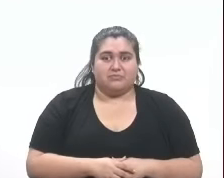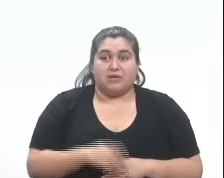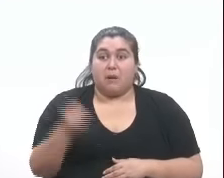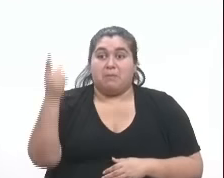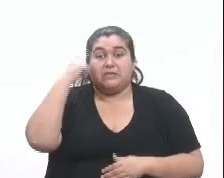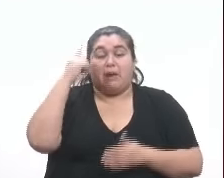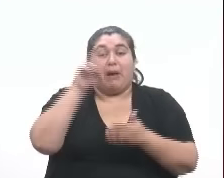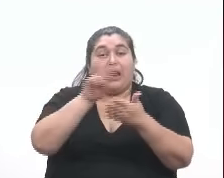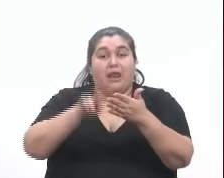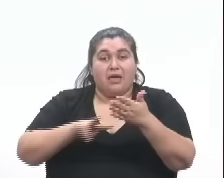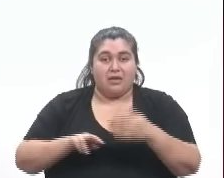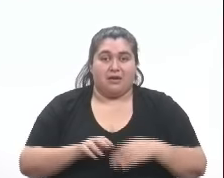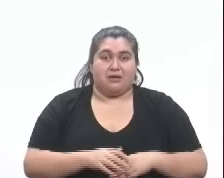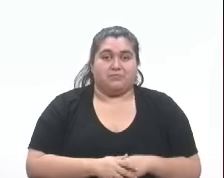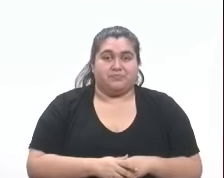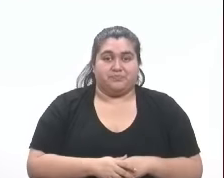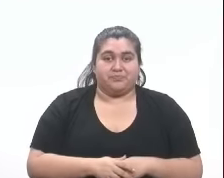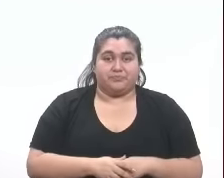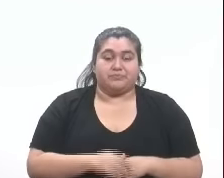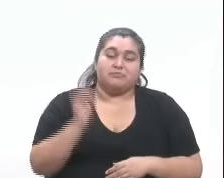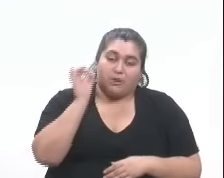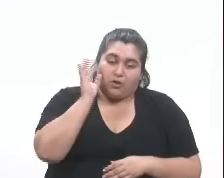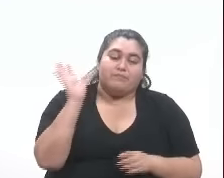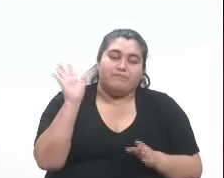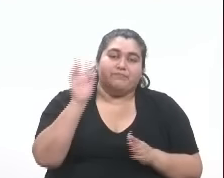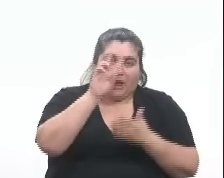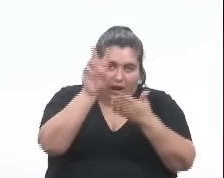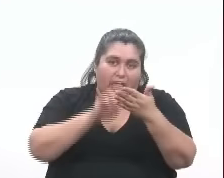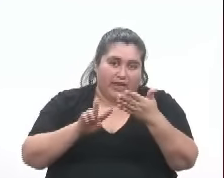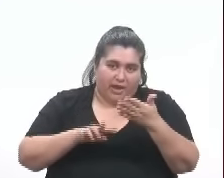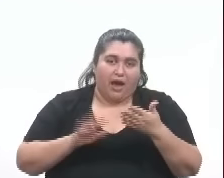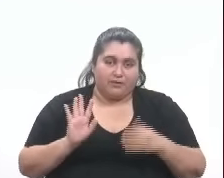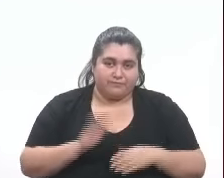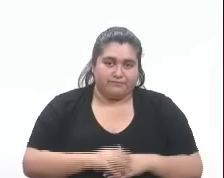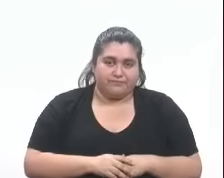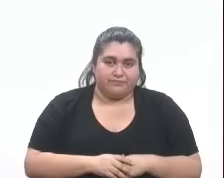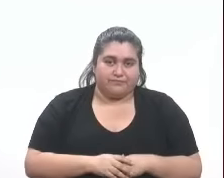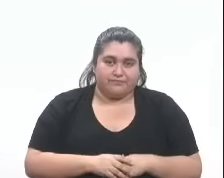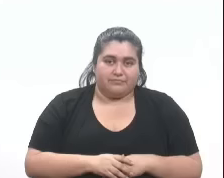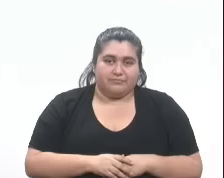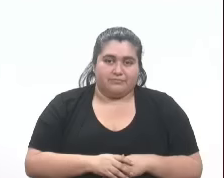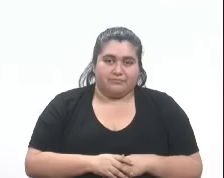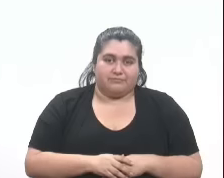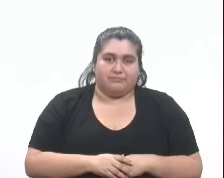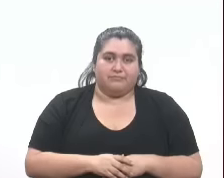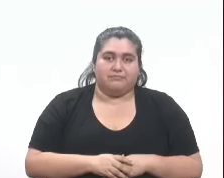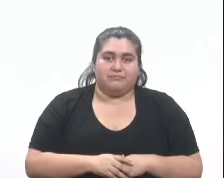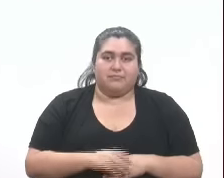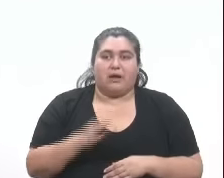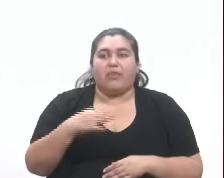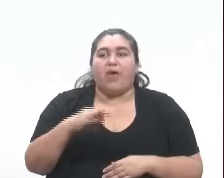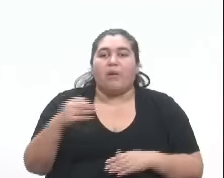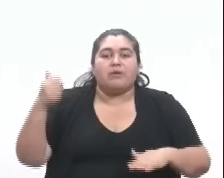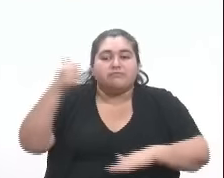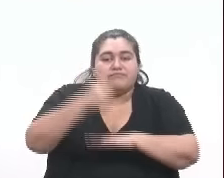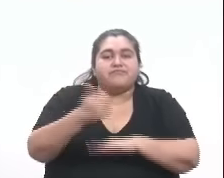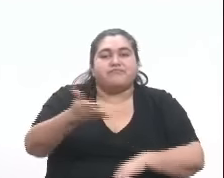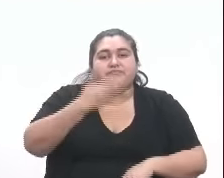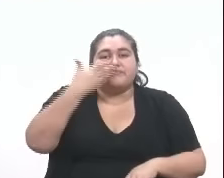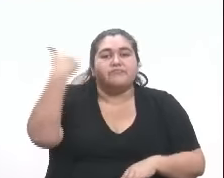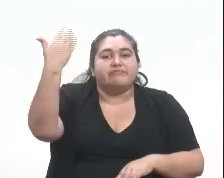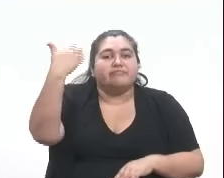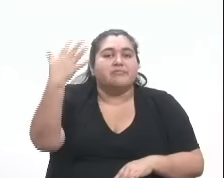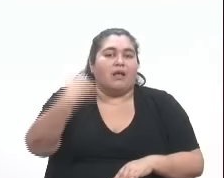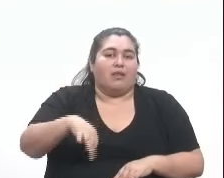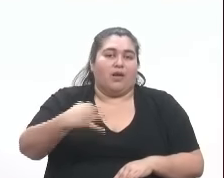leía, perdón, cierto. Que leía. La expresión tiene que ser a viva voz. Acá en el recinto tiene que ser a viva